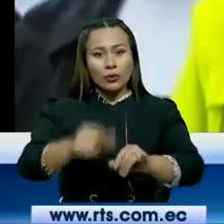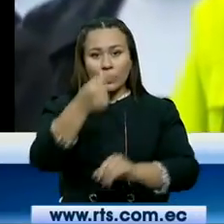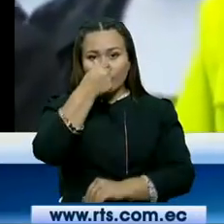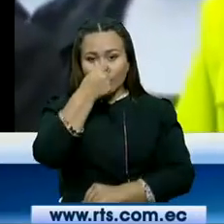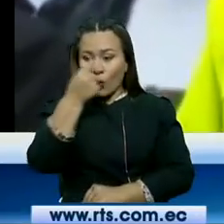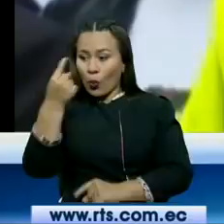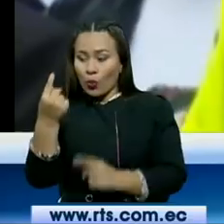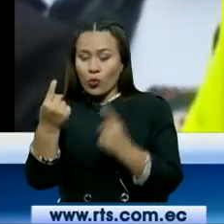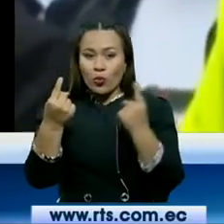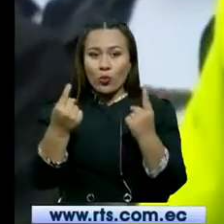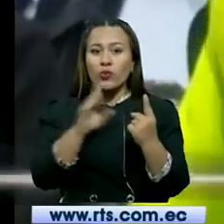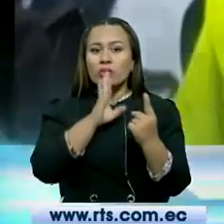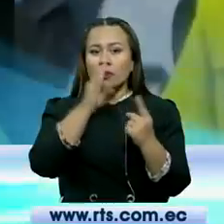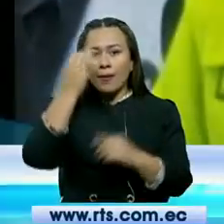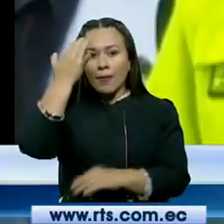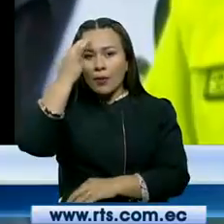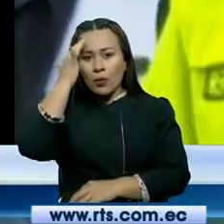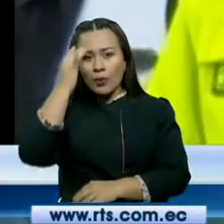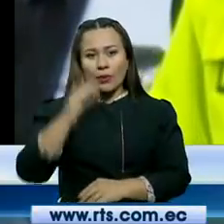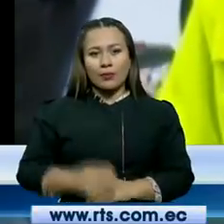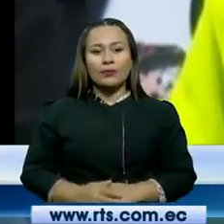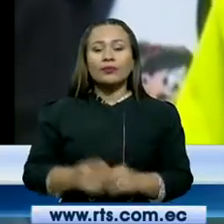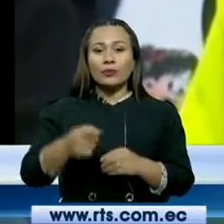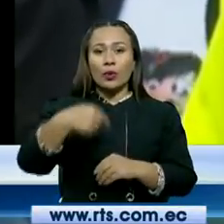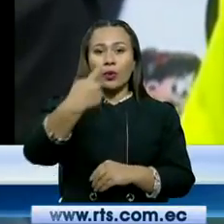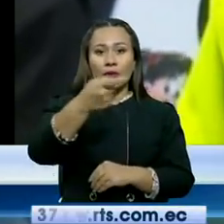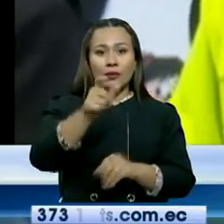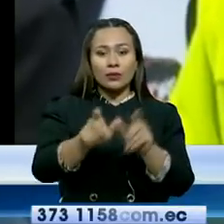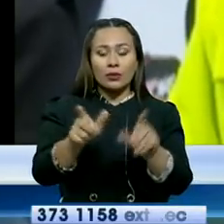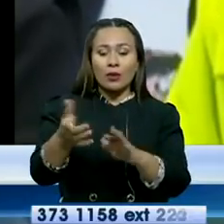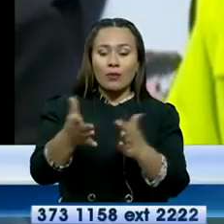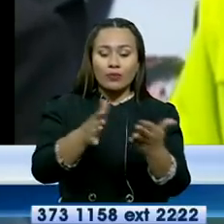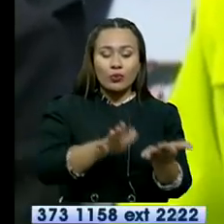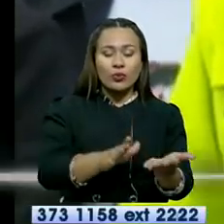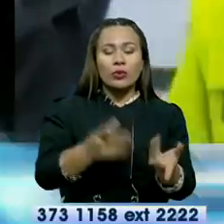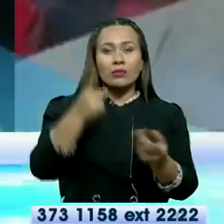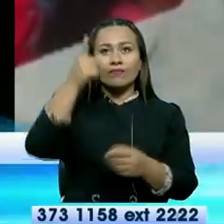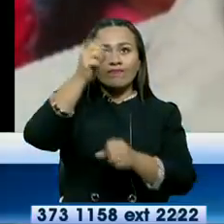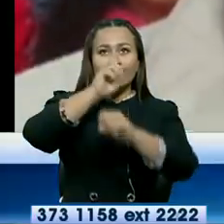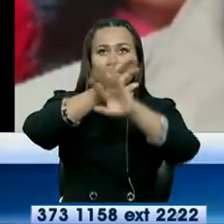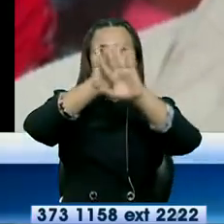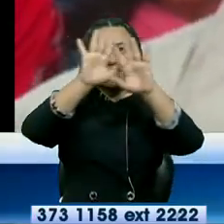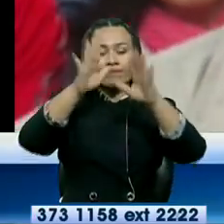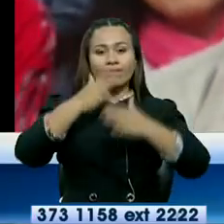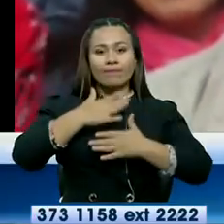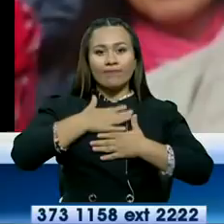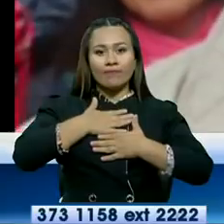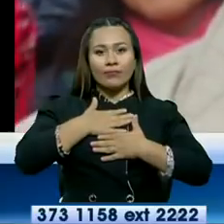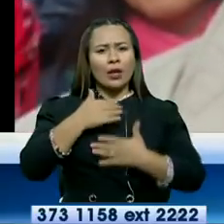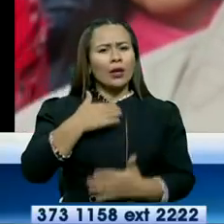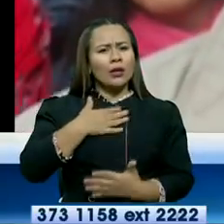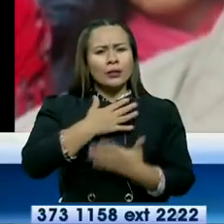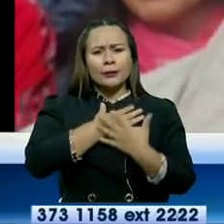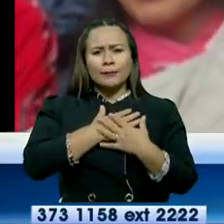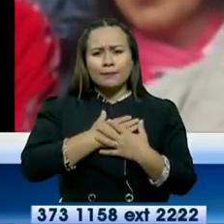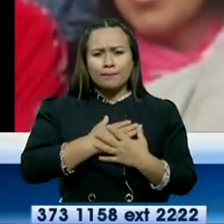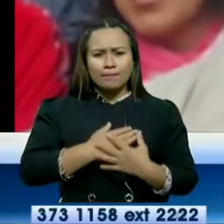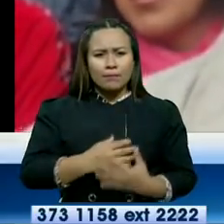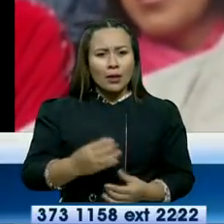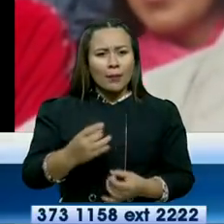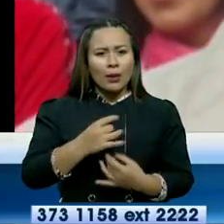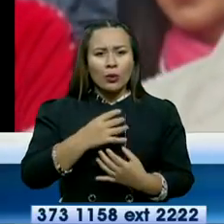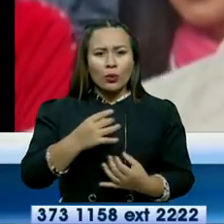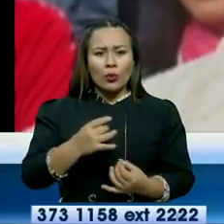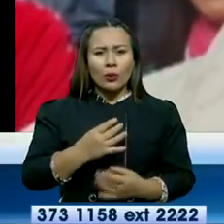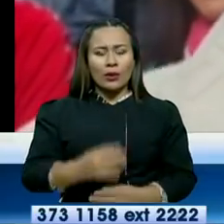por otros, también por aquellos que se adelantaron hacia la vida eterna. Consternados terriblemente,